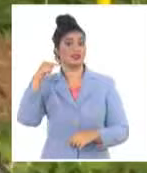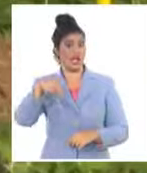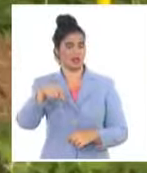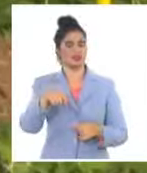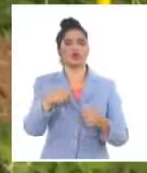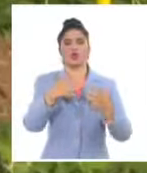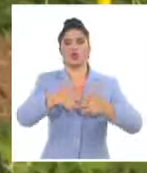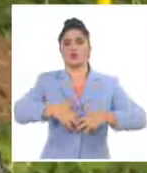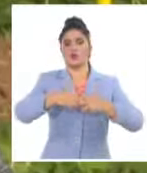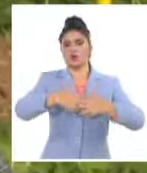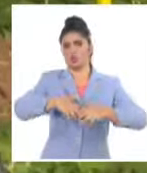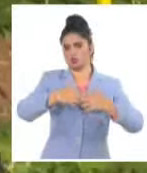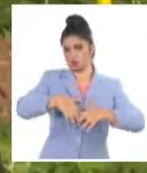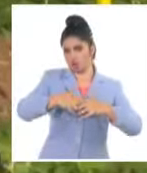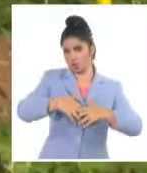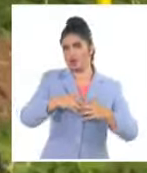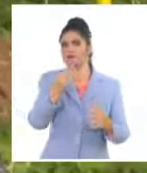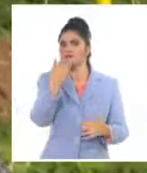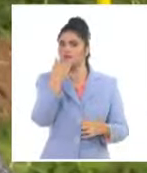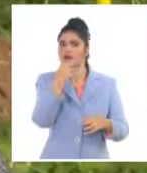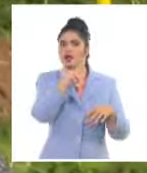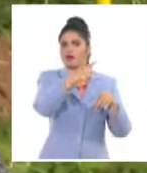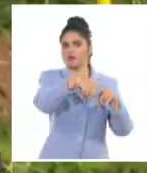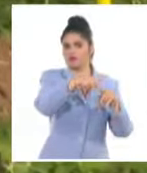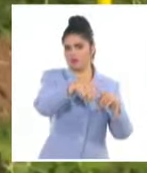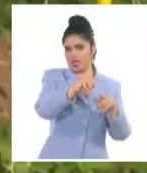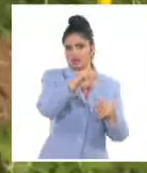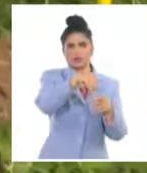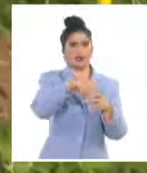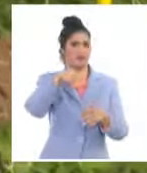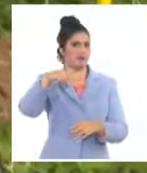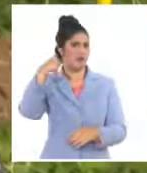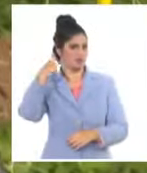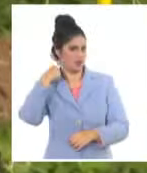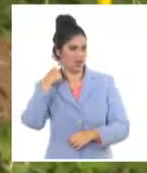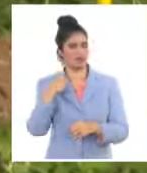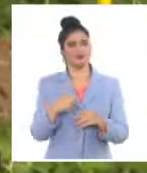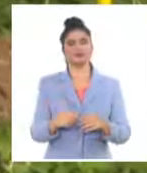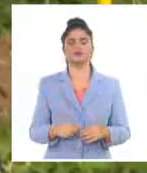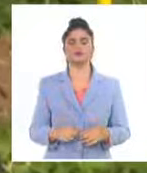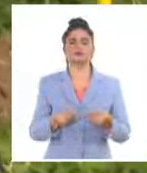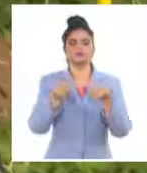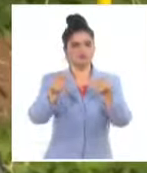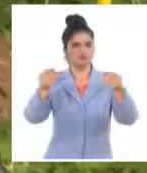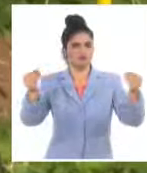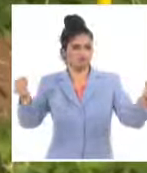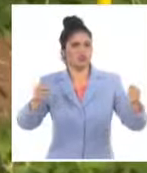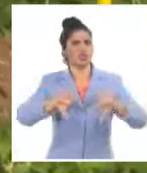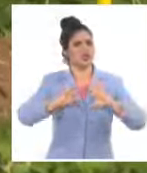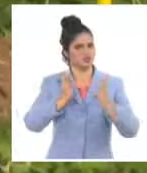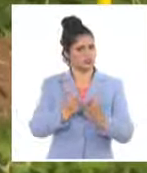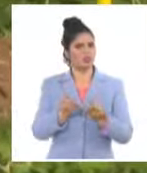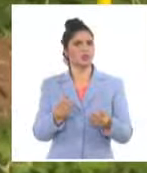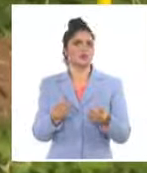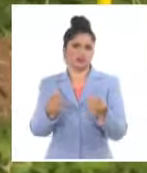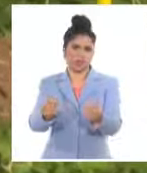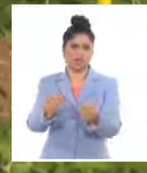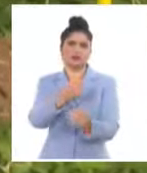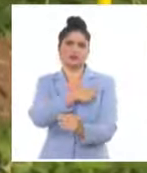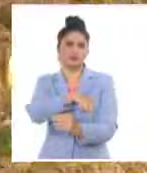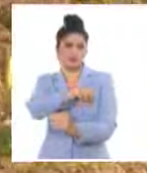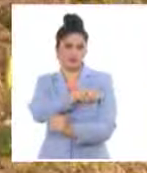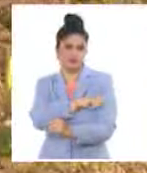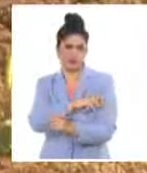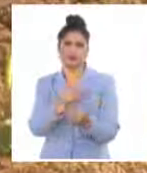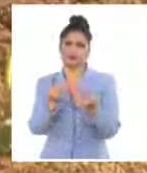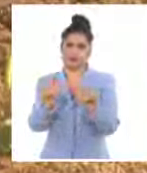de las ensaladas para fin de año tuvo bastante buena también, y cumpliendo las expectativas de entrega a toda esa parte que me toca, que es la población y la parte más